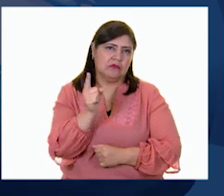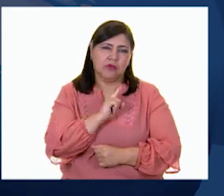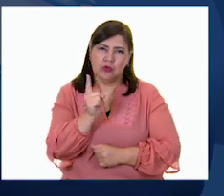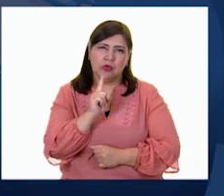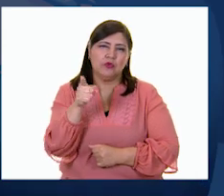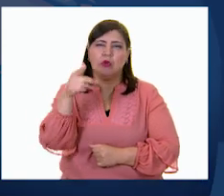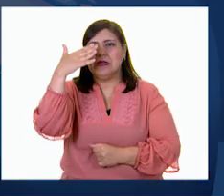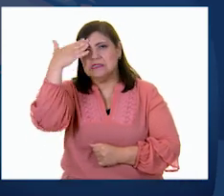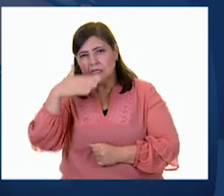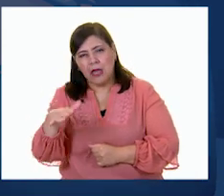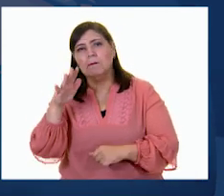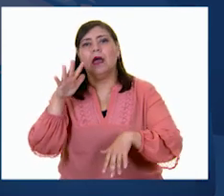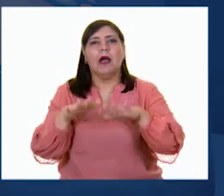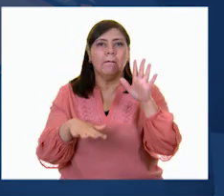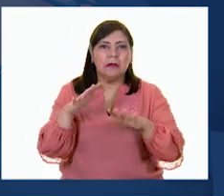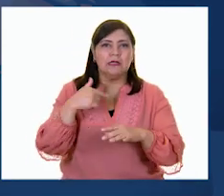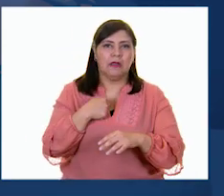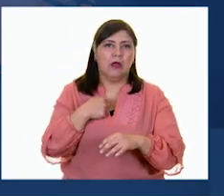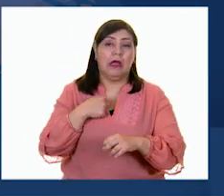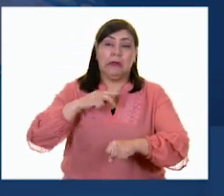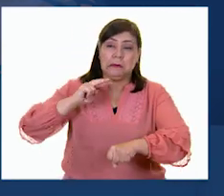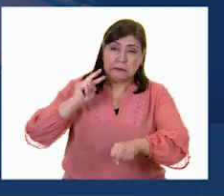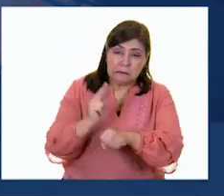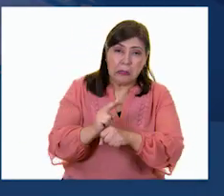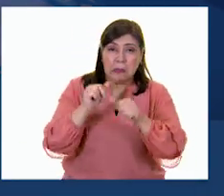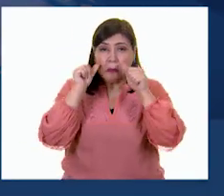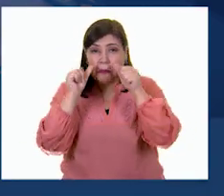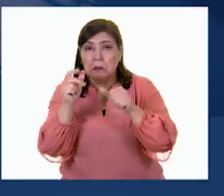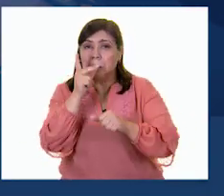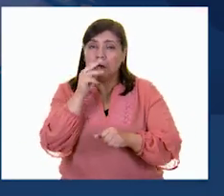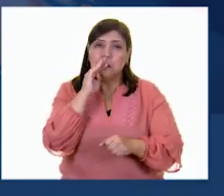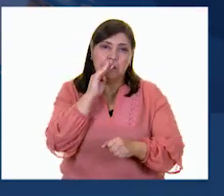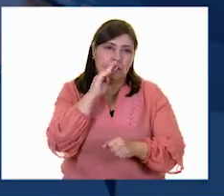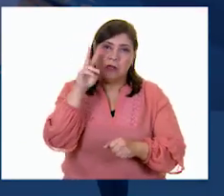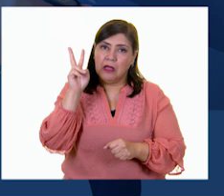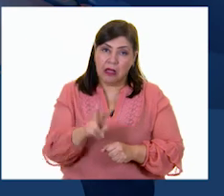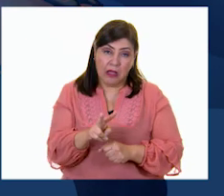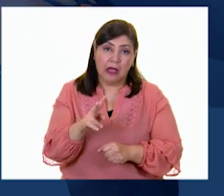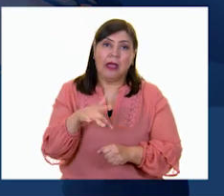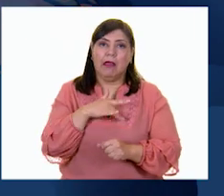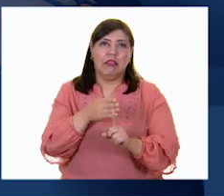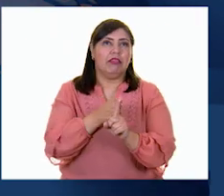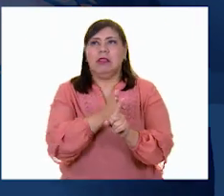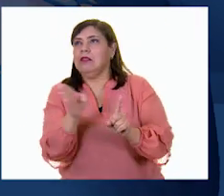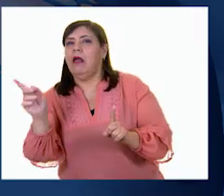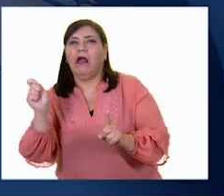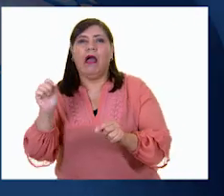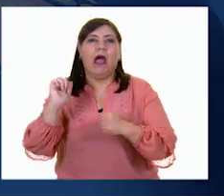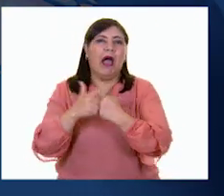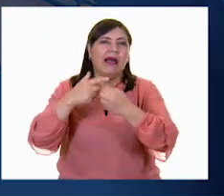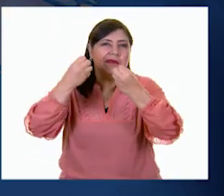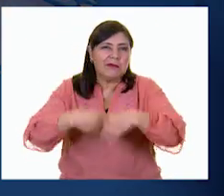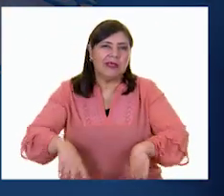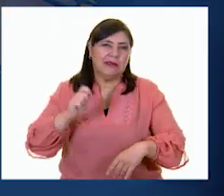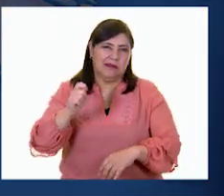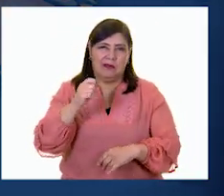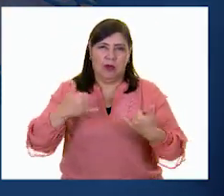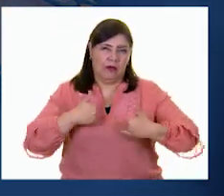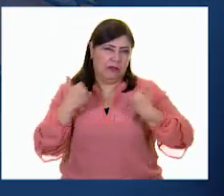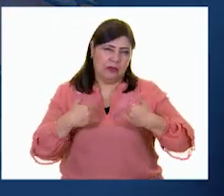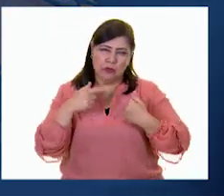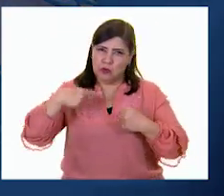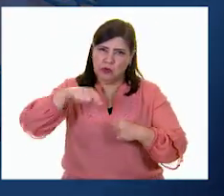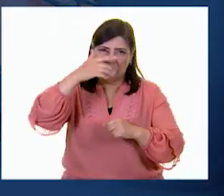muchas veces ni activa vigilancia y autoridad de los padres basta para evitar el descarrío de los jóvenes, y más aquí donde hay